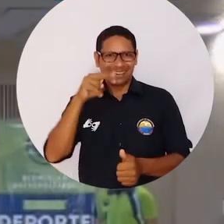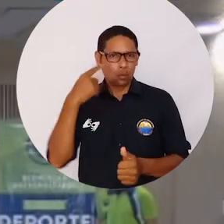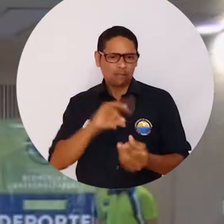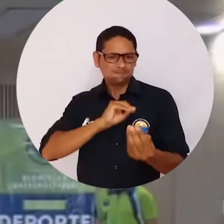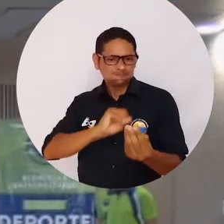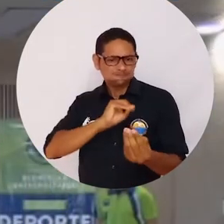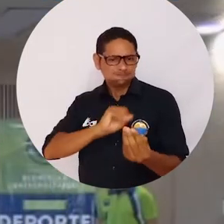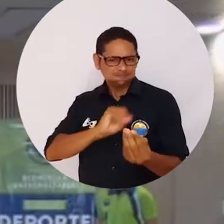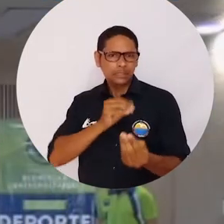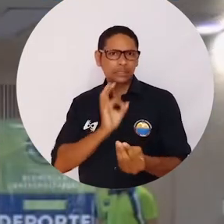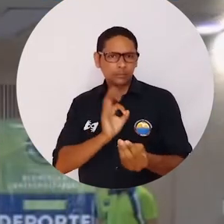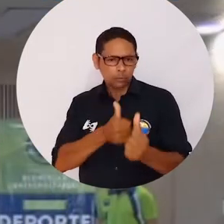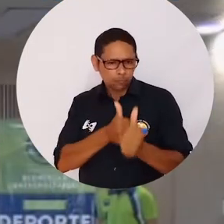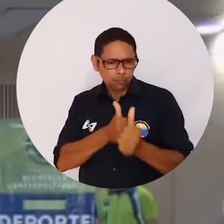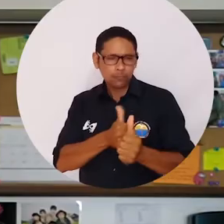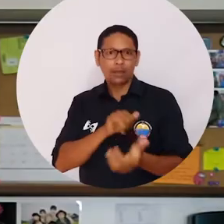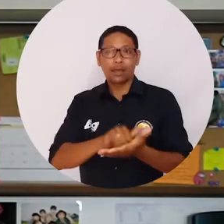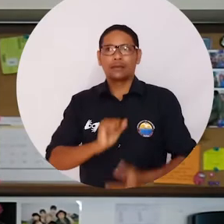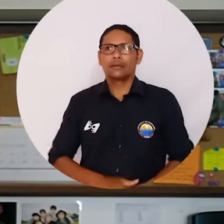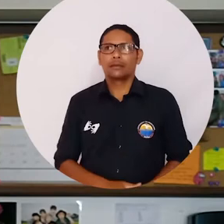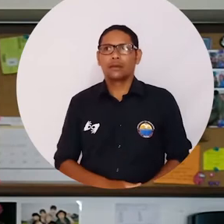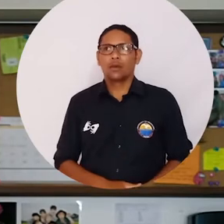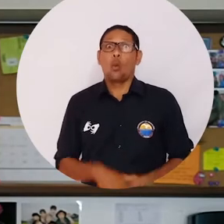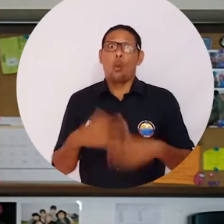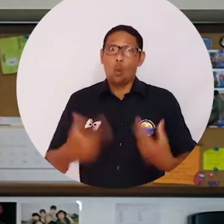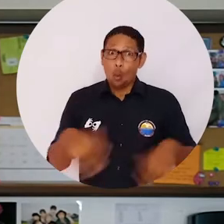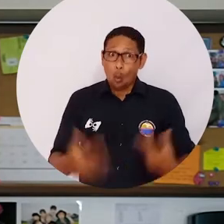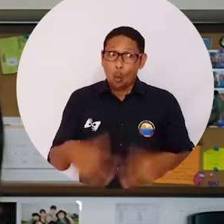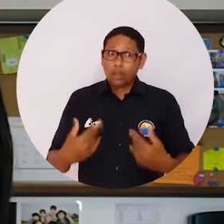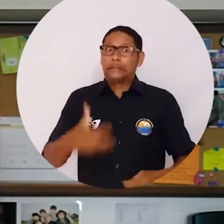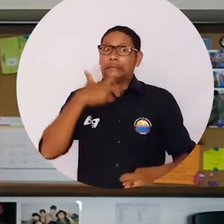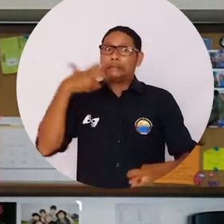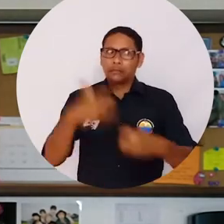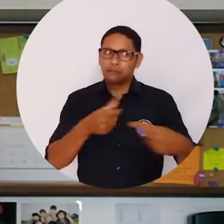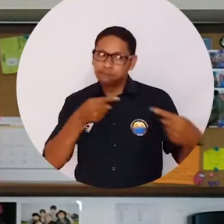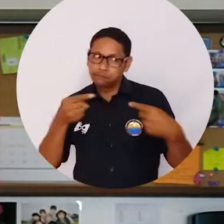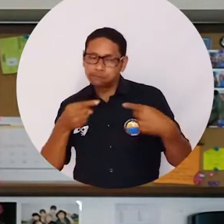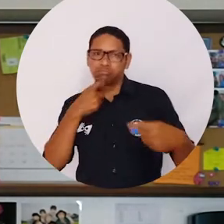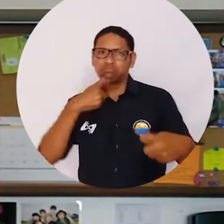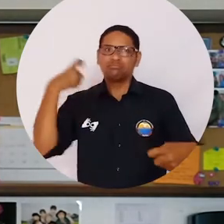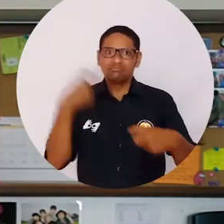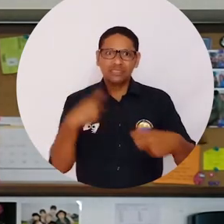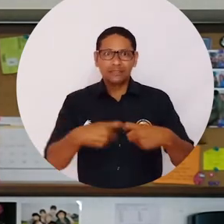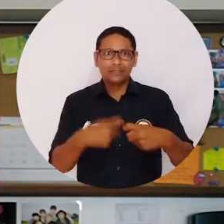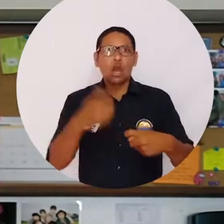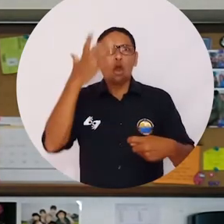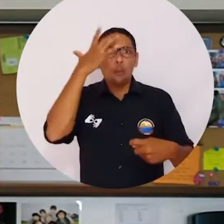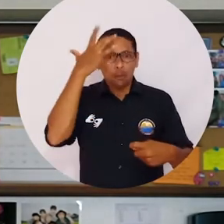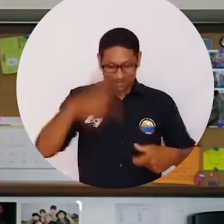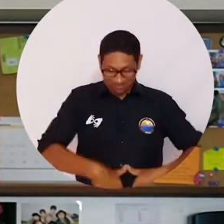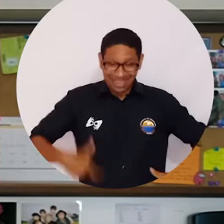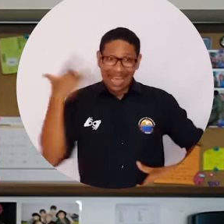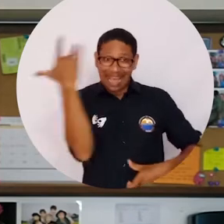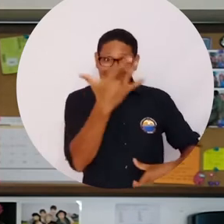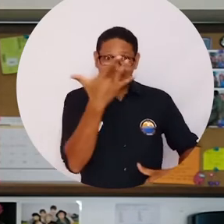Alma Mater, Fernando Samper Vargas. En realidad fue un torneo bastante complicado porque para las categorías de